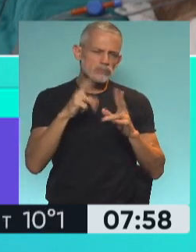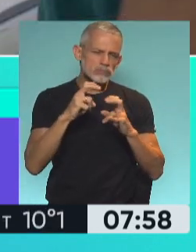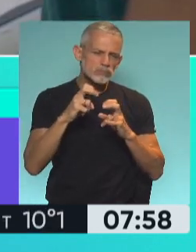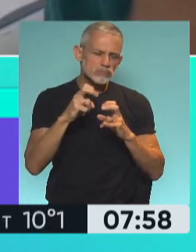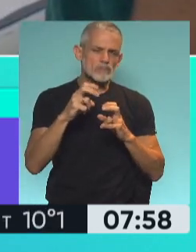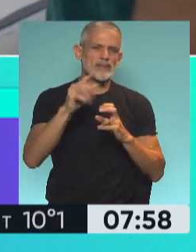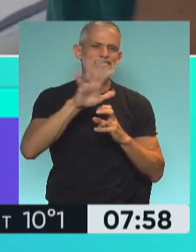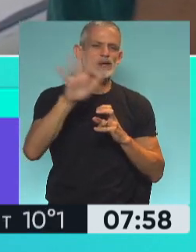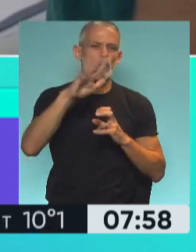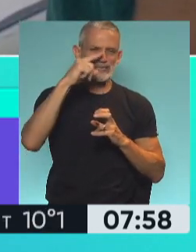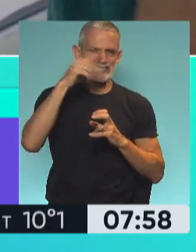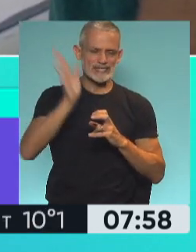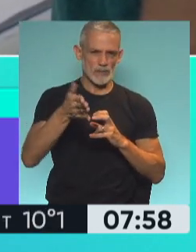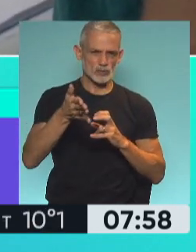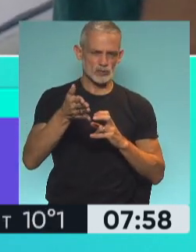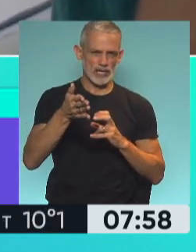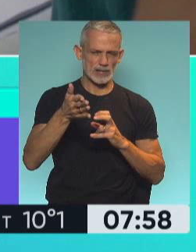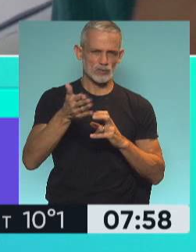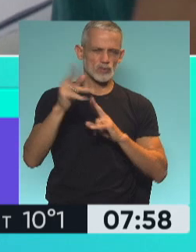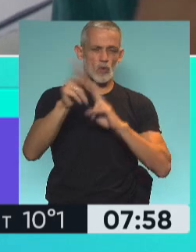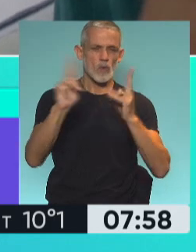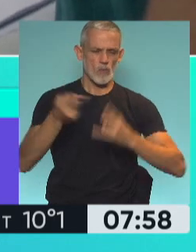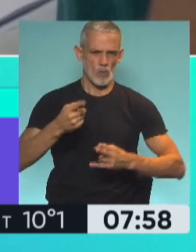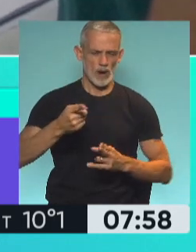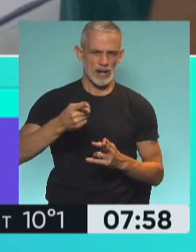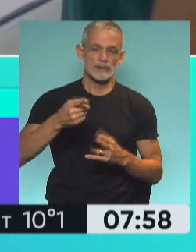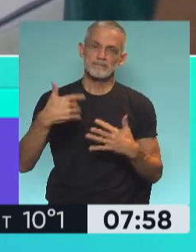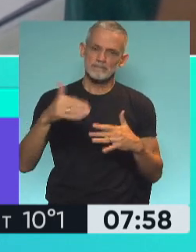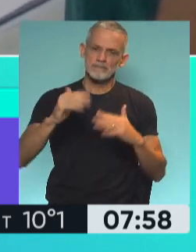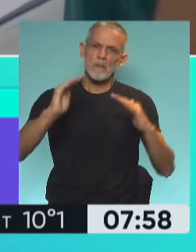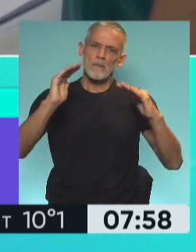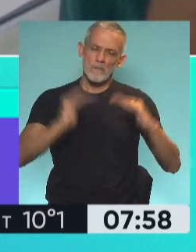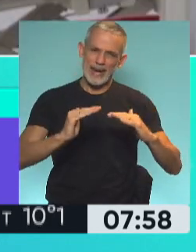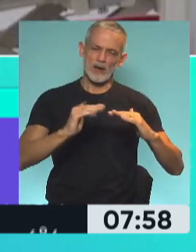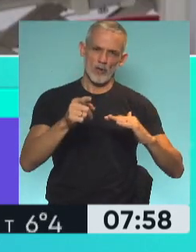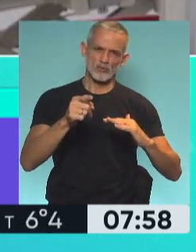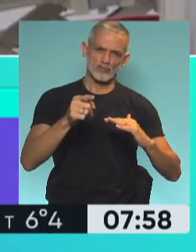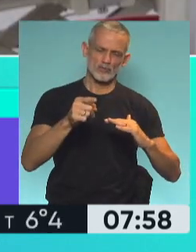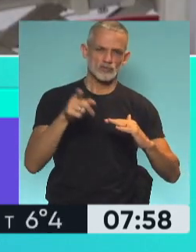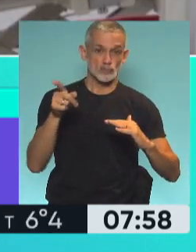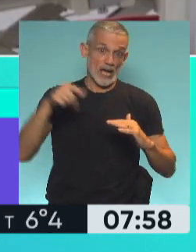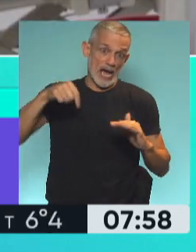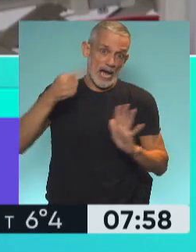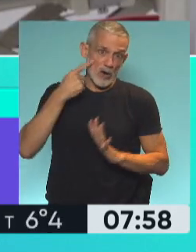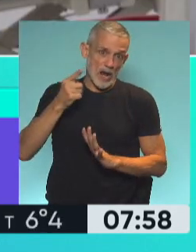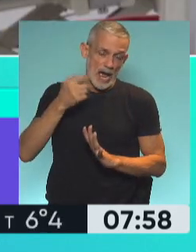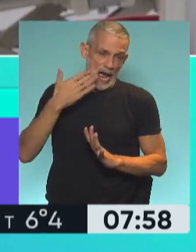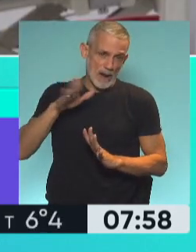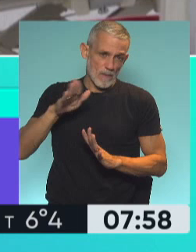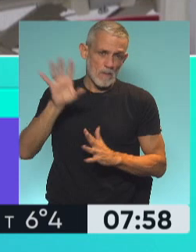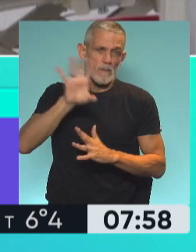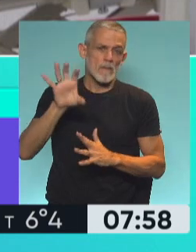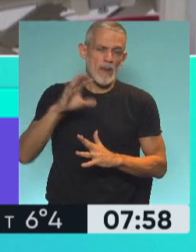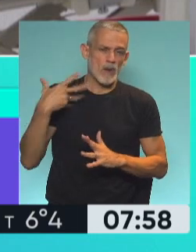mortalidad del 57%, que es sustancialmente menor a la que ahora se ha referido por parte de